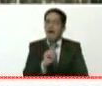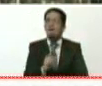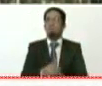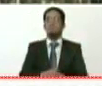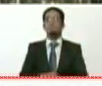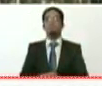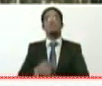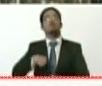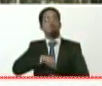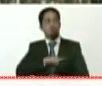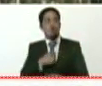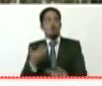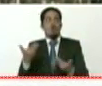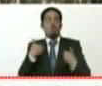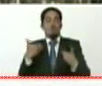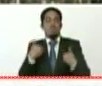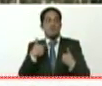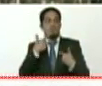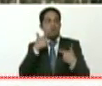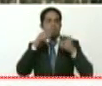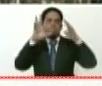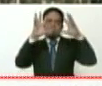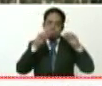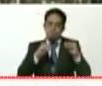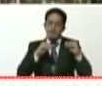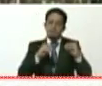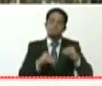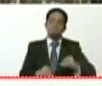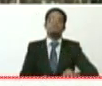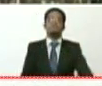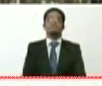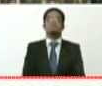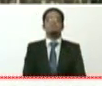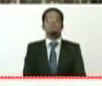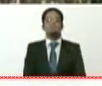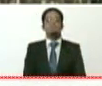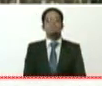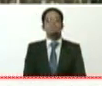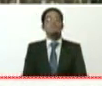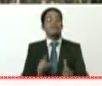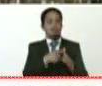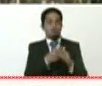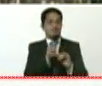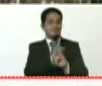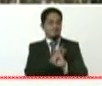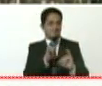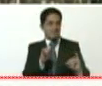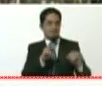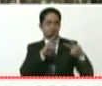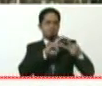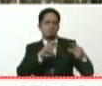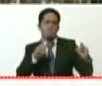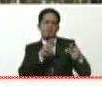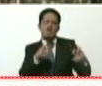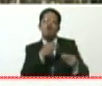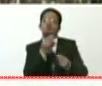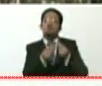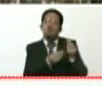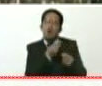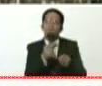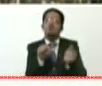Sufrimos un ataque electromagnético de alta factura. Toda la investigación y el diagnóstico del tipo de ataque, cómo, dónde,